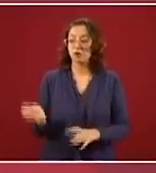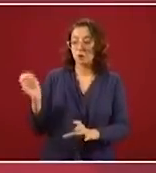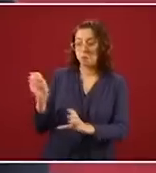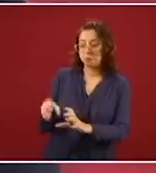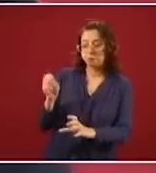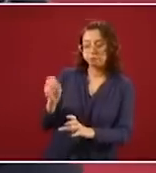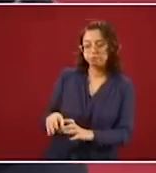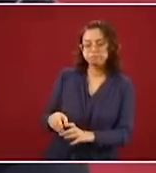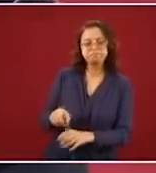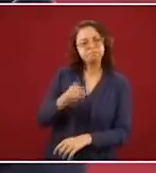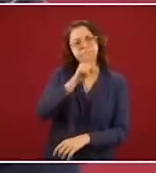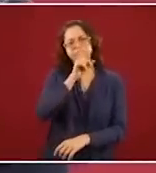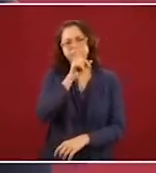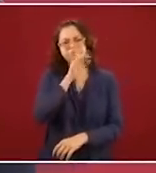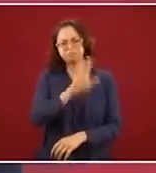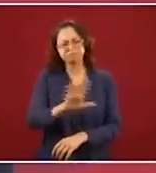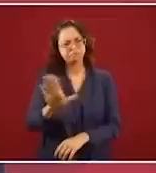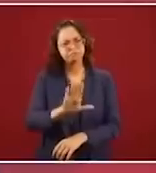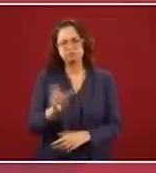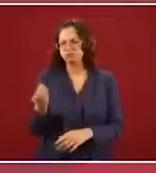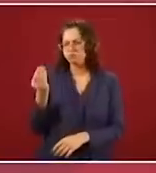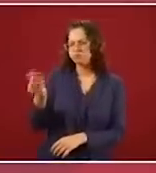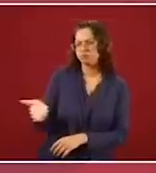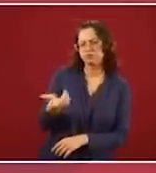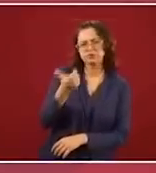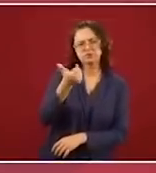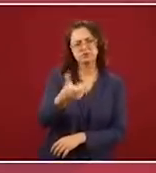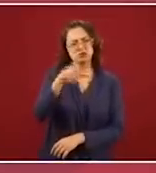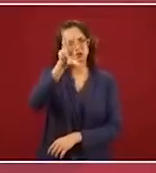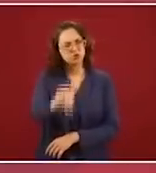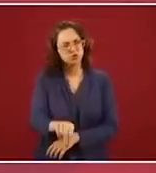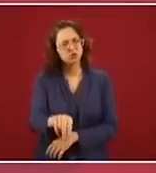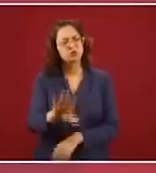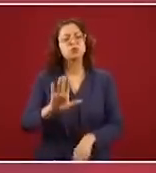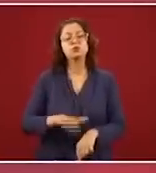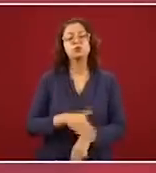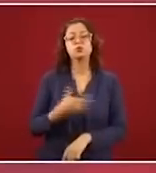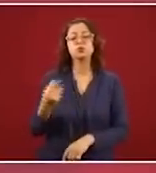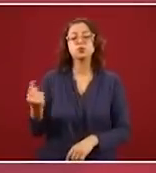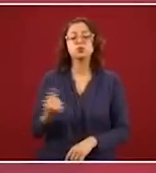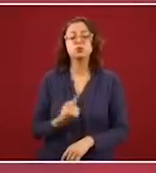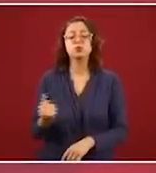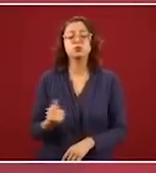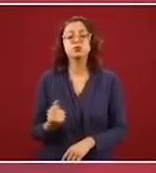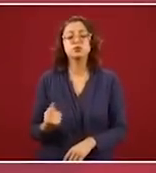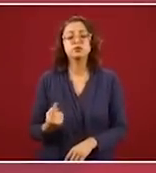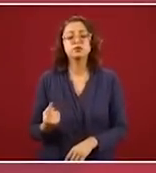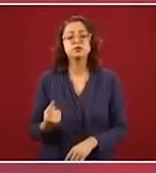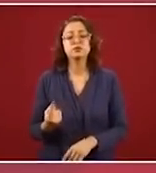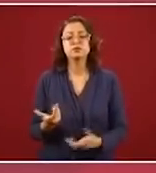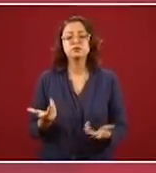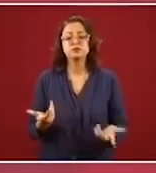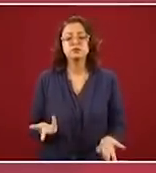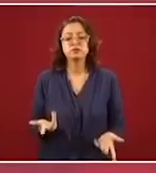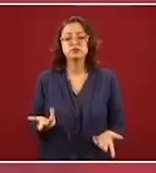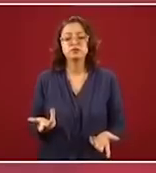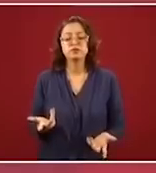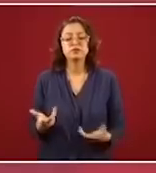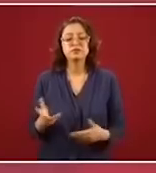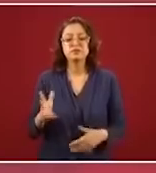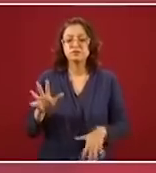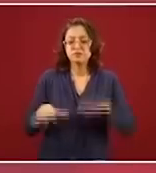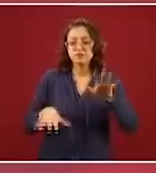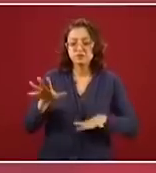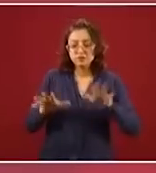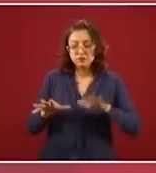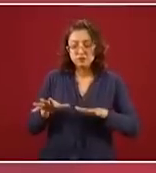contribuyan, que no les den dinero, porque en la mayoría de los casos no hay ninguna